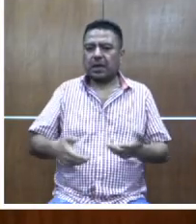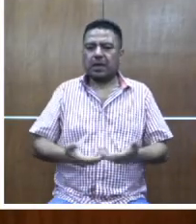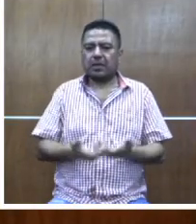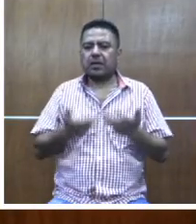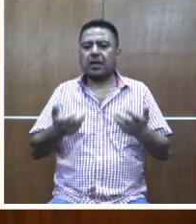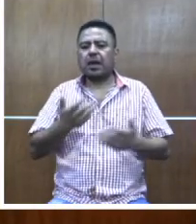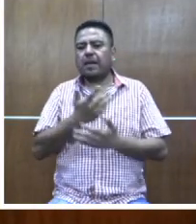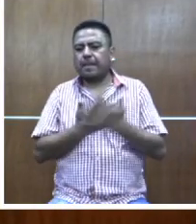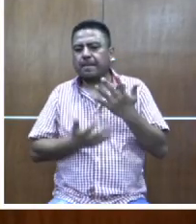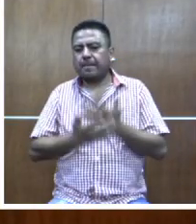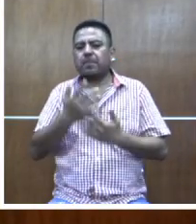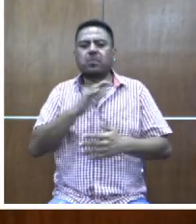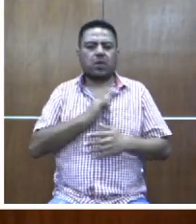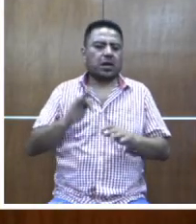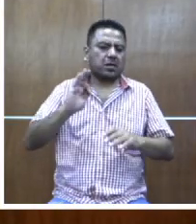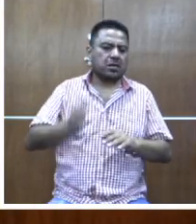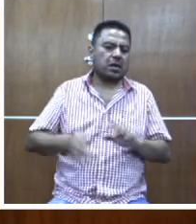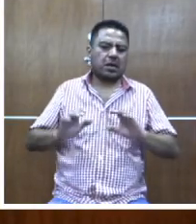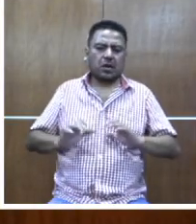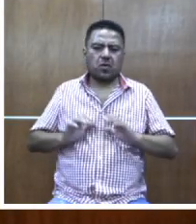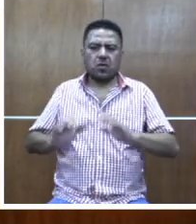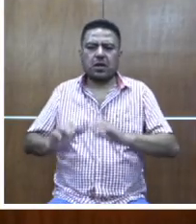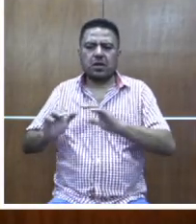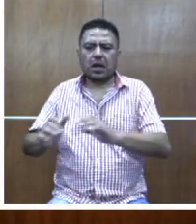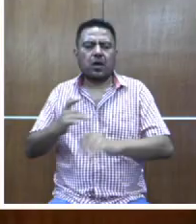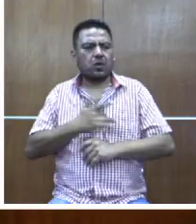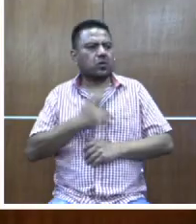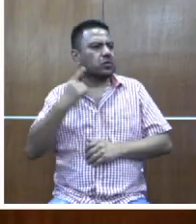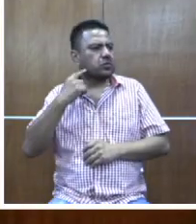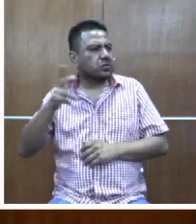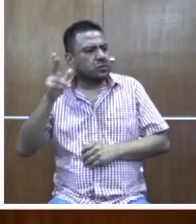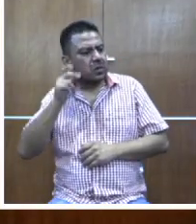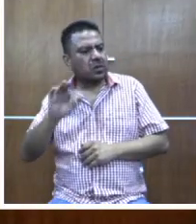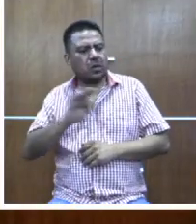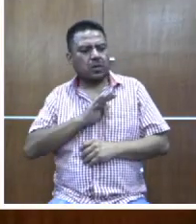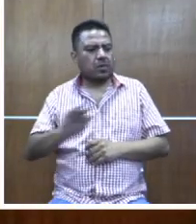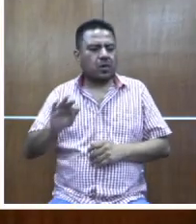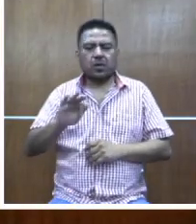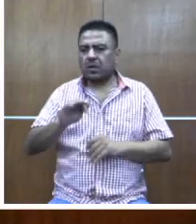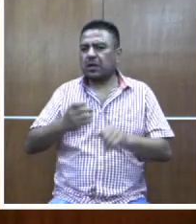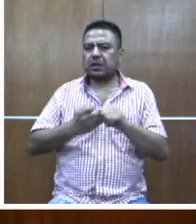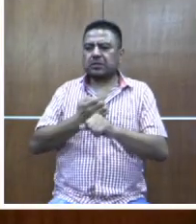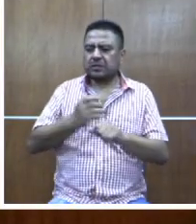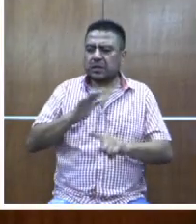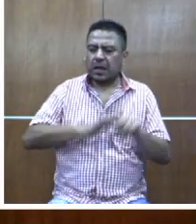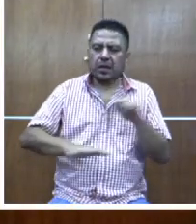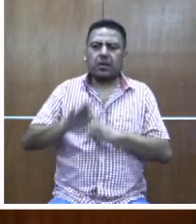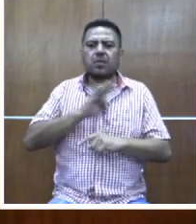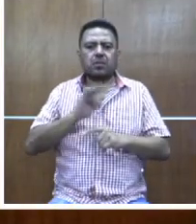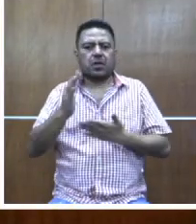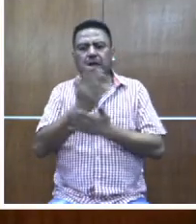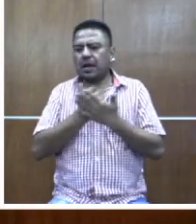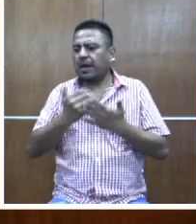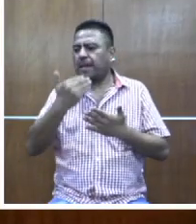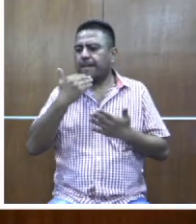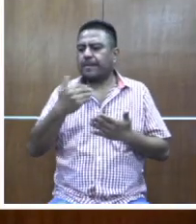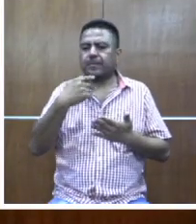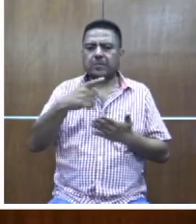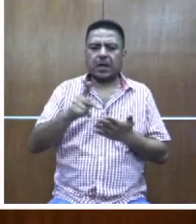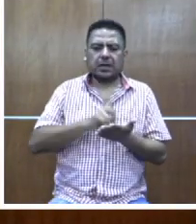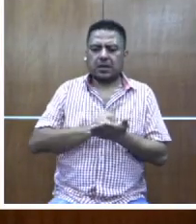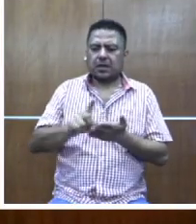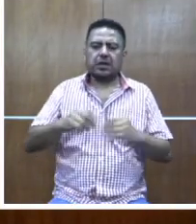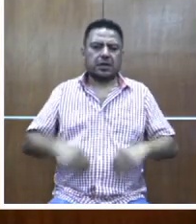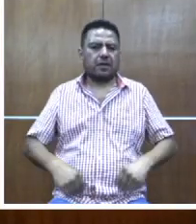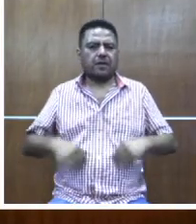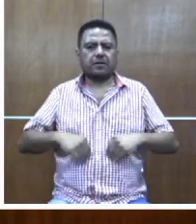manos dispuestas a cuidarlos, corazones dispuestos a escucharlos y un Estado dispuesto a garantizar su derecho a vivir